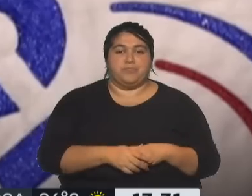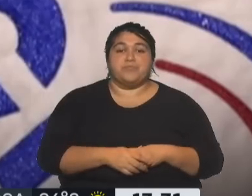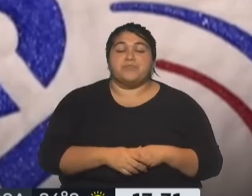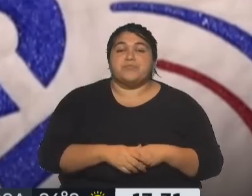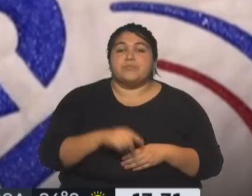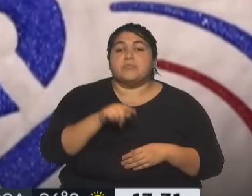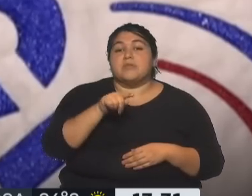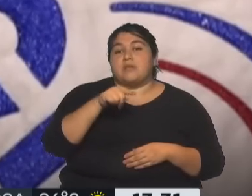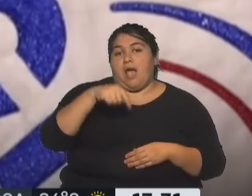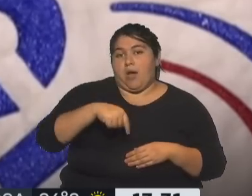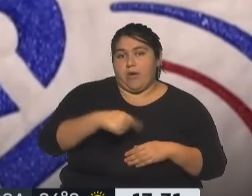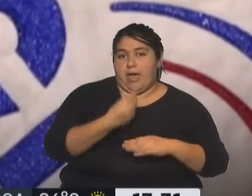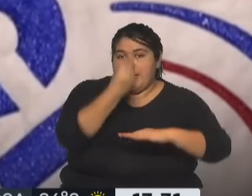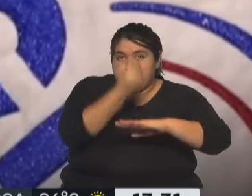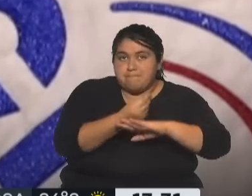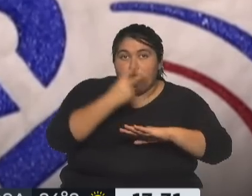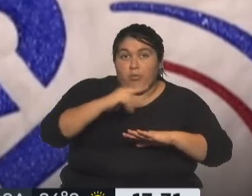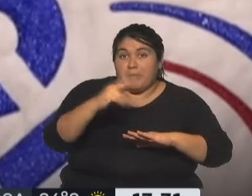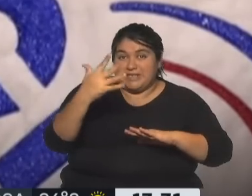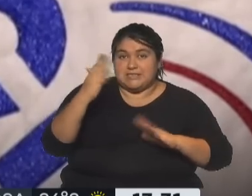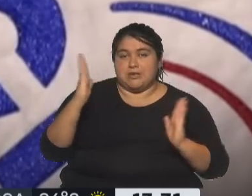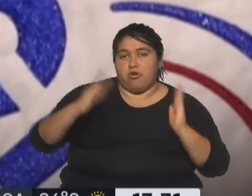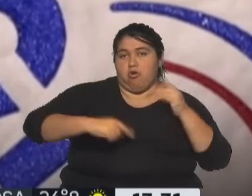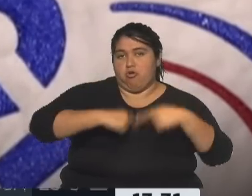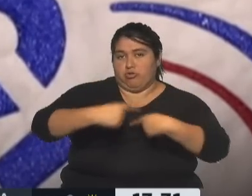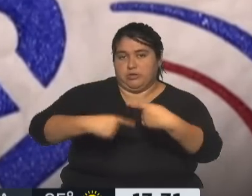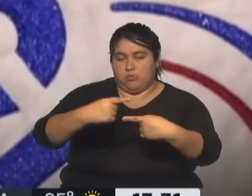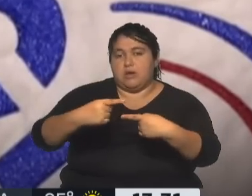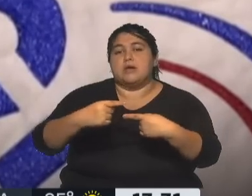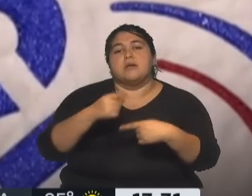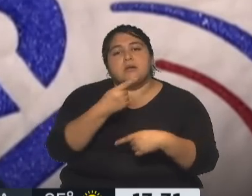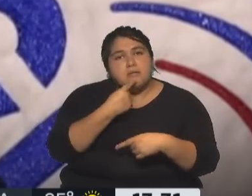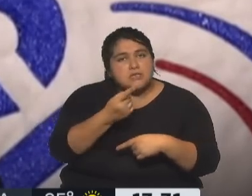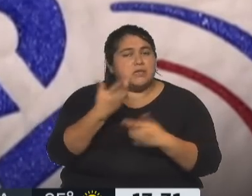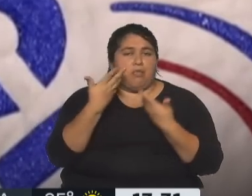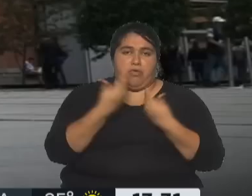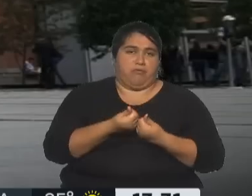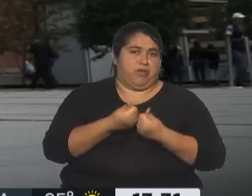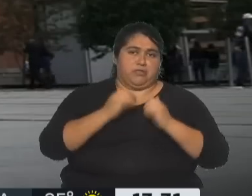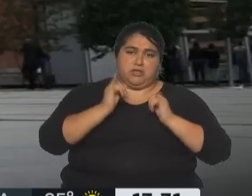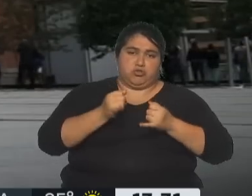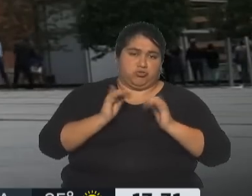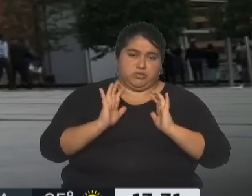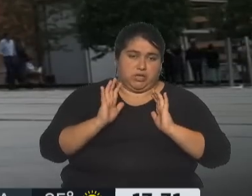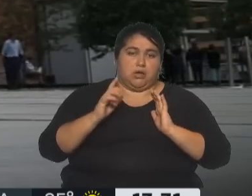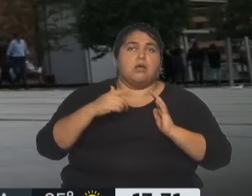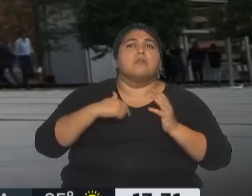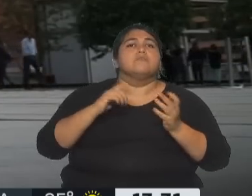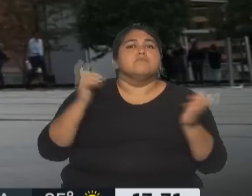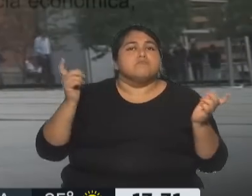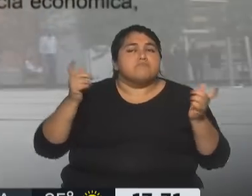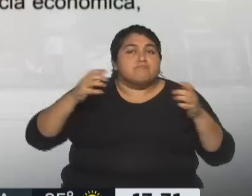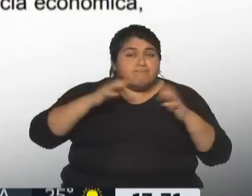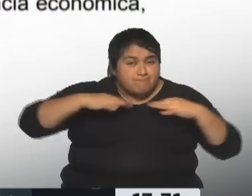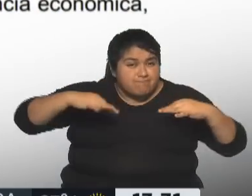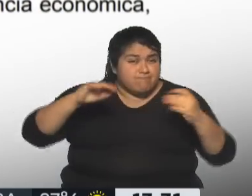Dispuesto a completar su mandato hasta 2025, el mandatario insiste en que se defenderá sin contemplar disolver el Parlamento, una